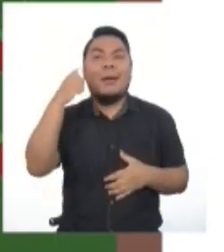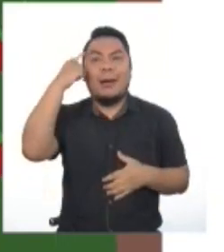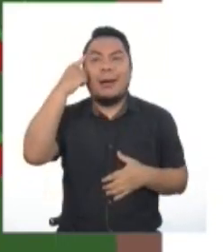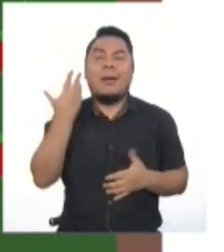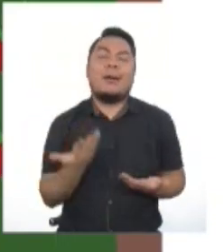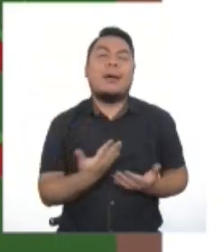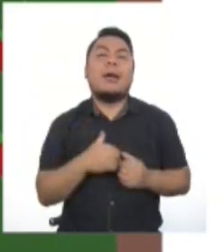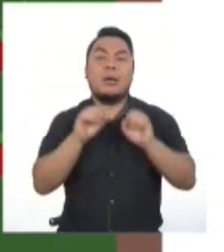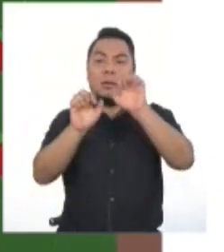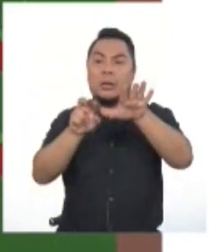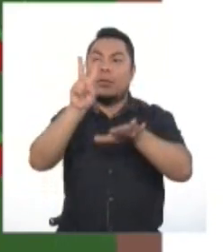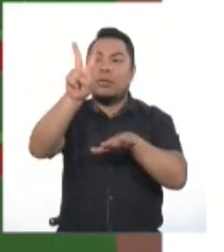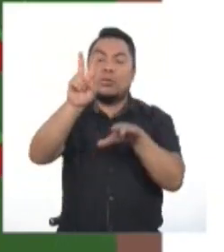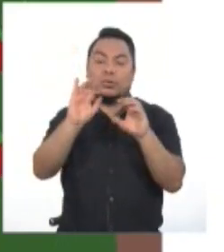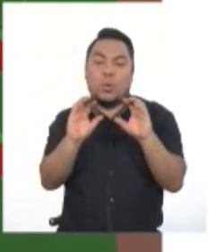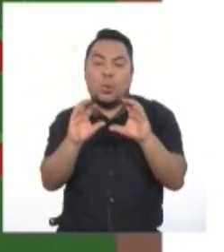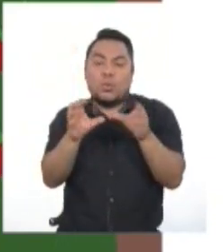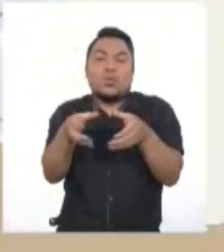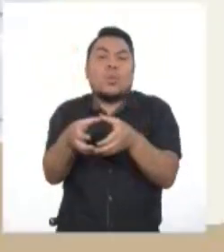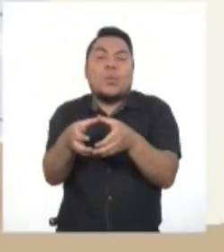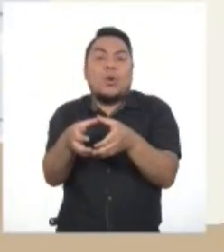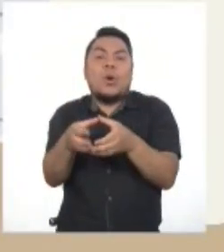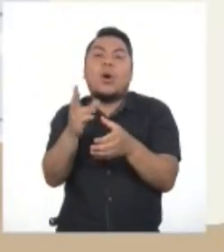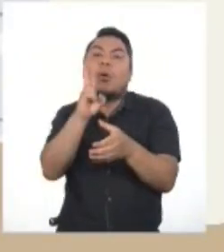12 grupos de tomates.